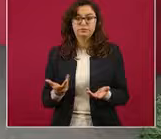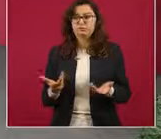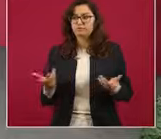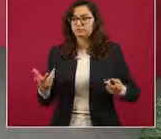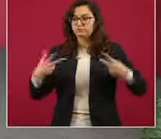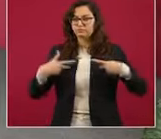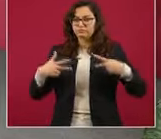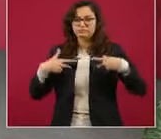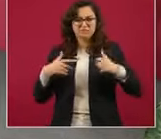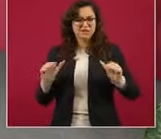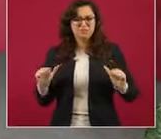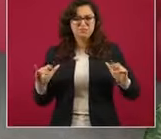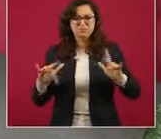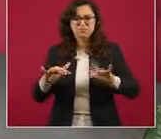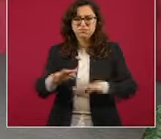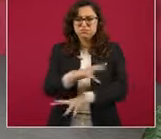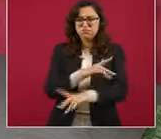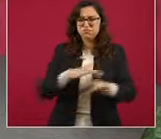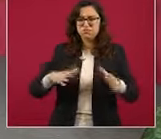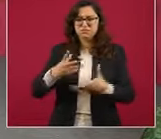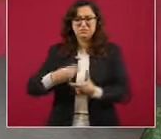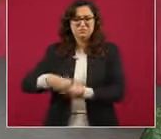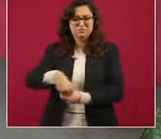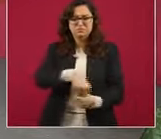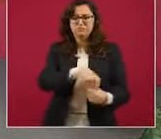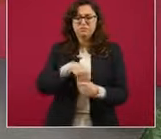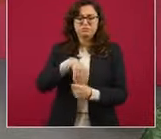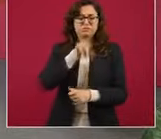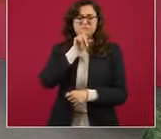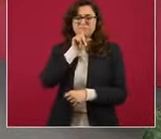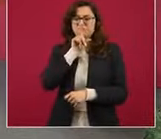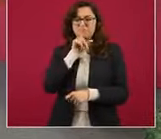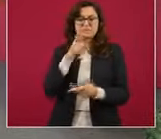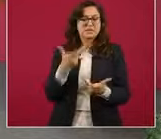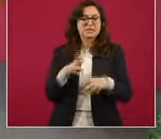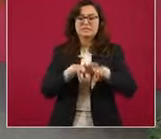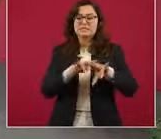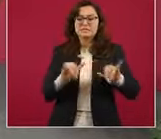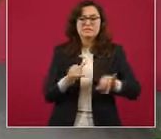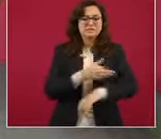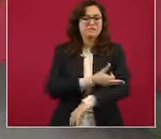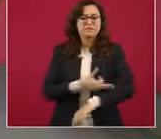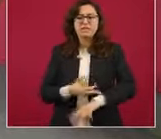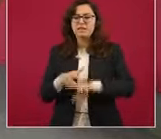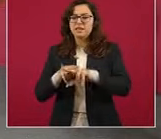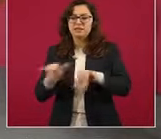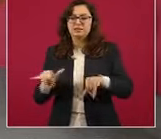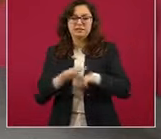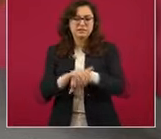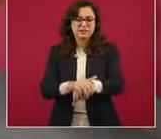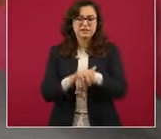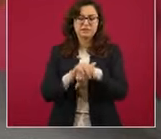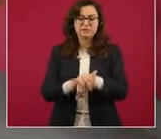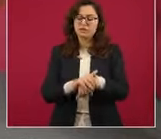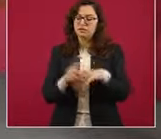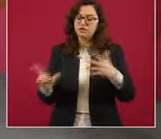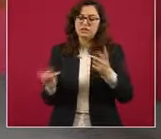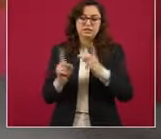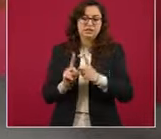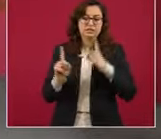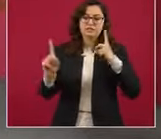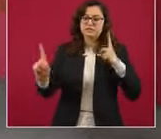aglutine gente, que no nos reunamos con muchos familiares, con muchos amigos, que guardemos siempre la